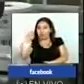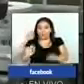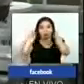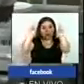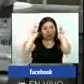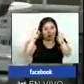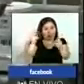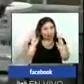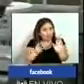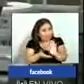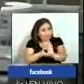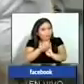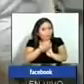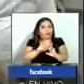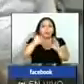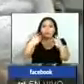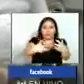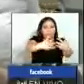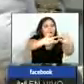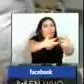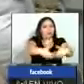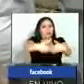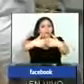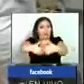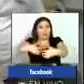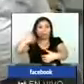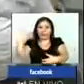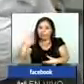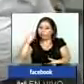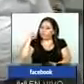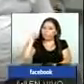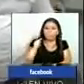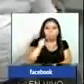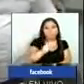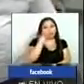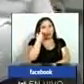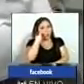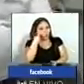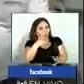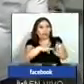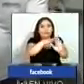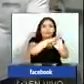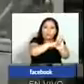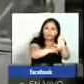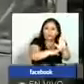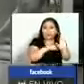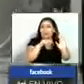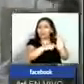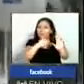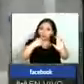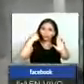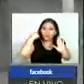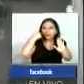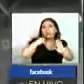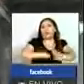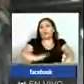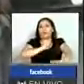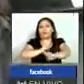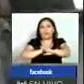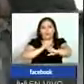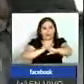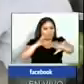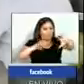está operando y las empresas deben cumplir con los protocolos sanitarios vitales para prevenir contagios de